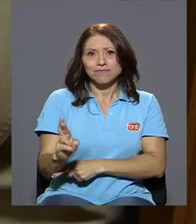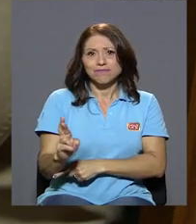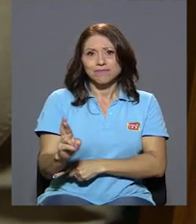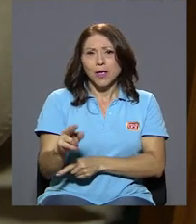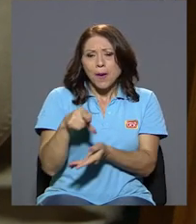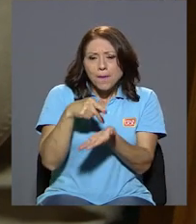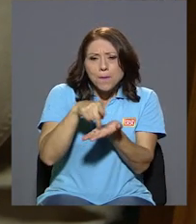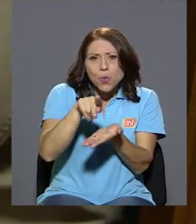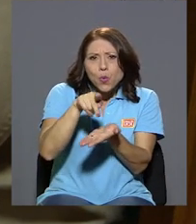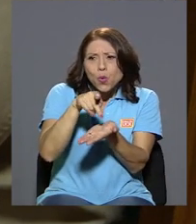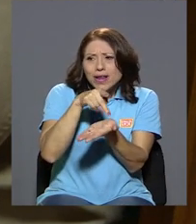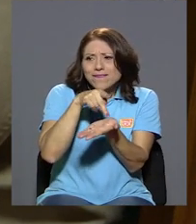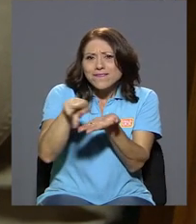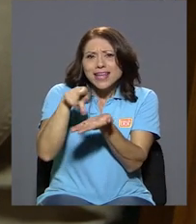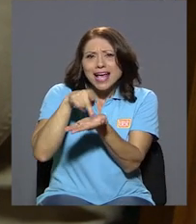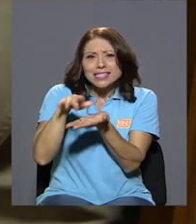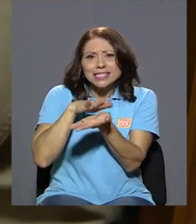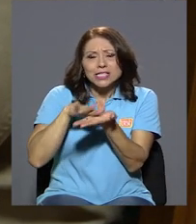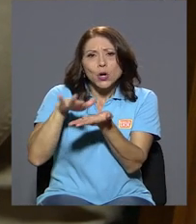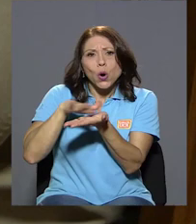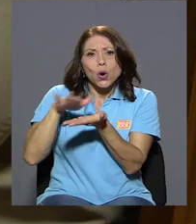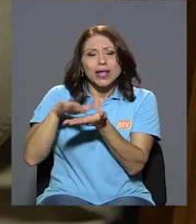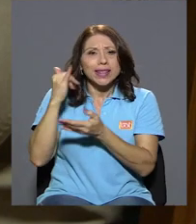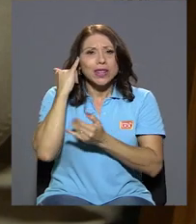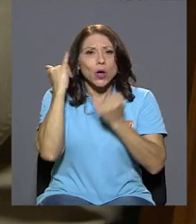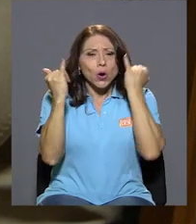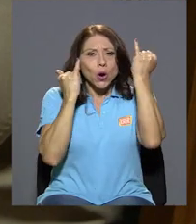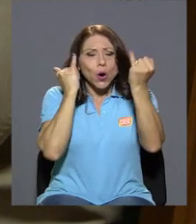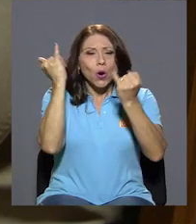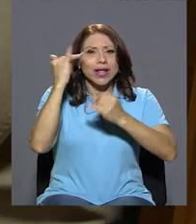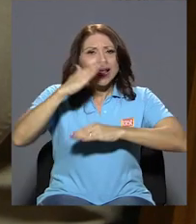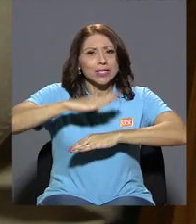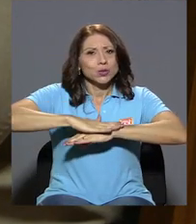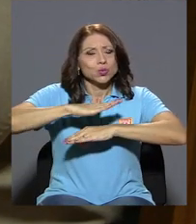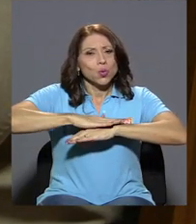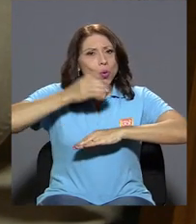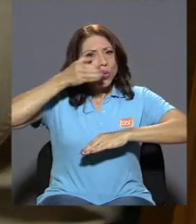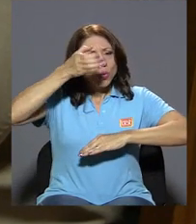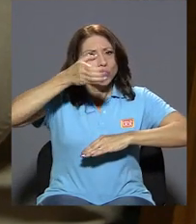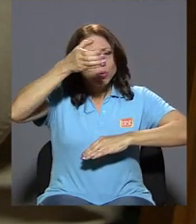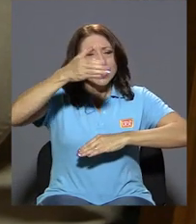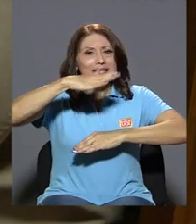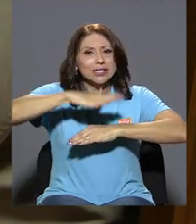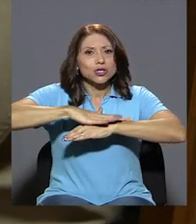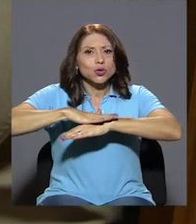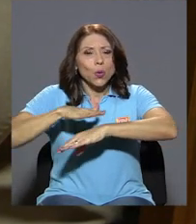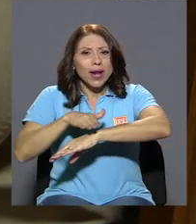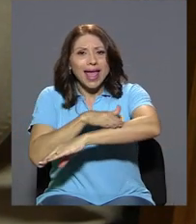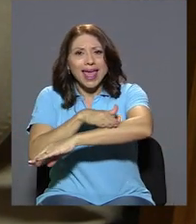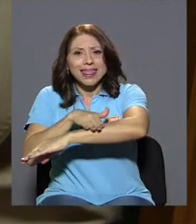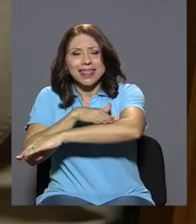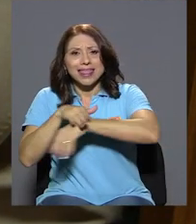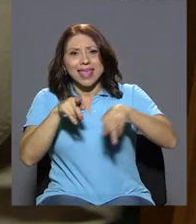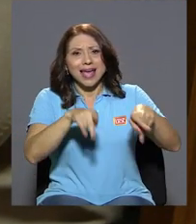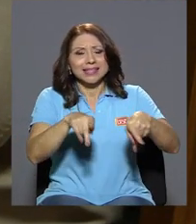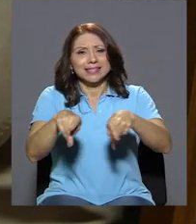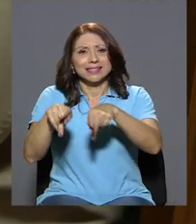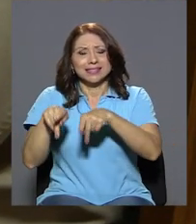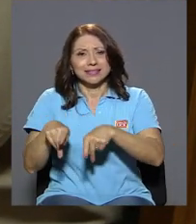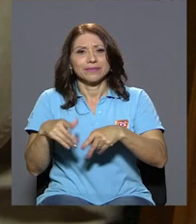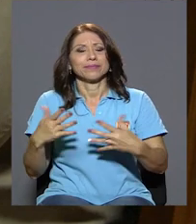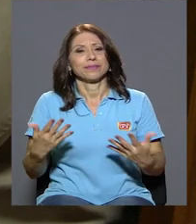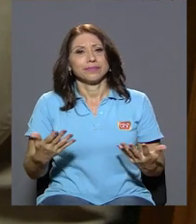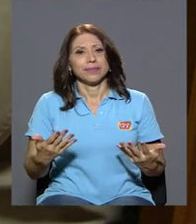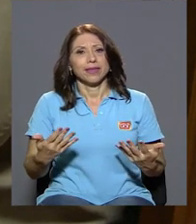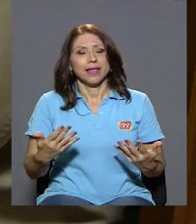de purificación digamos ideológica referente a las culturas y las etnias en